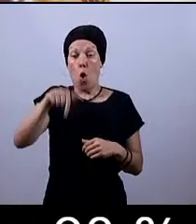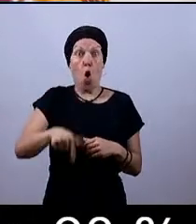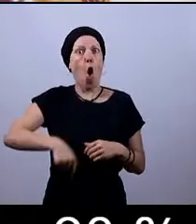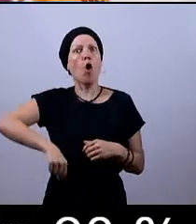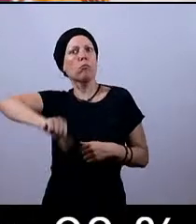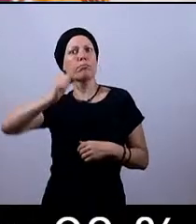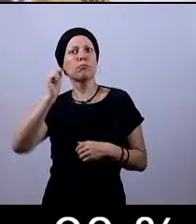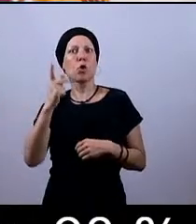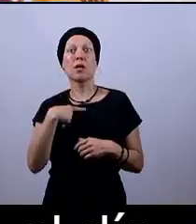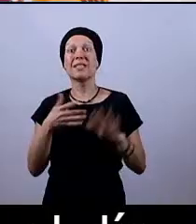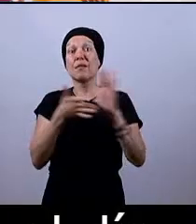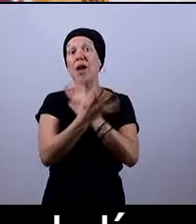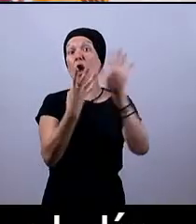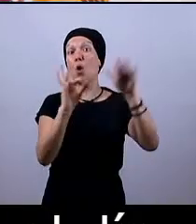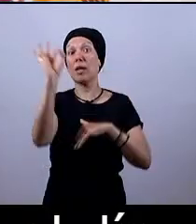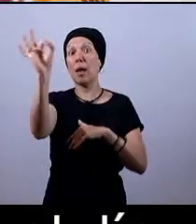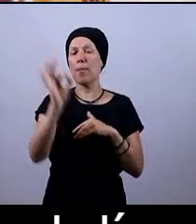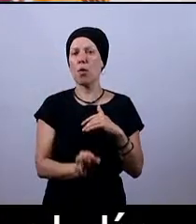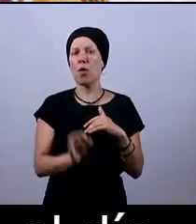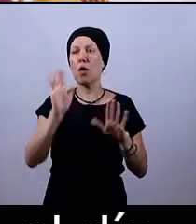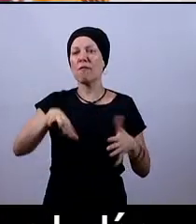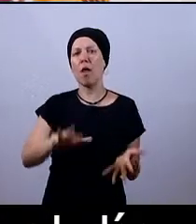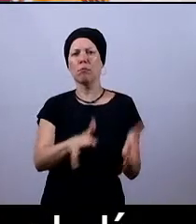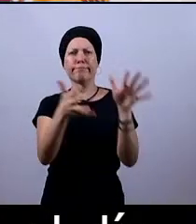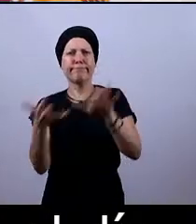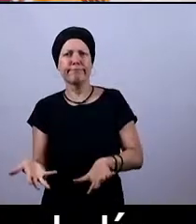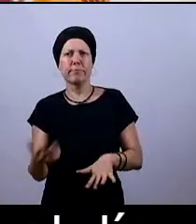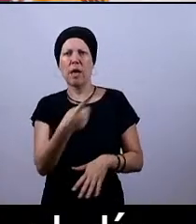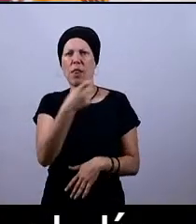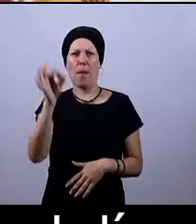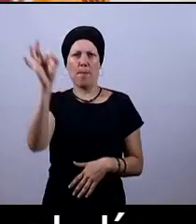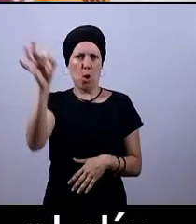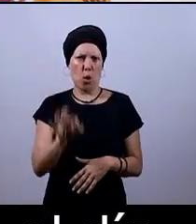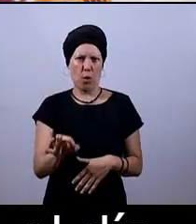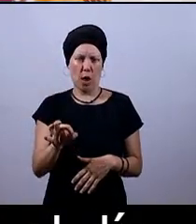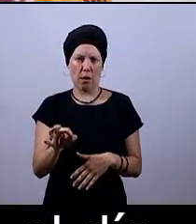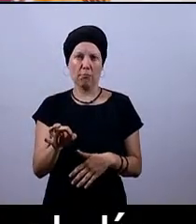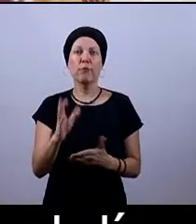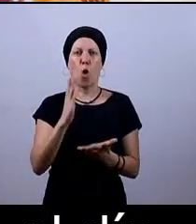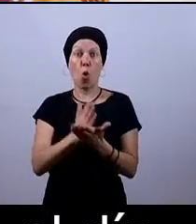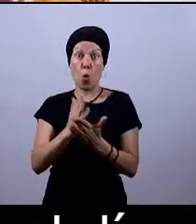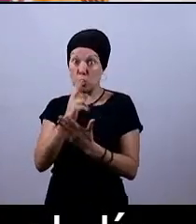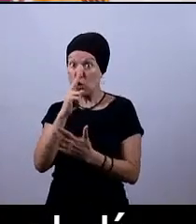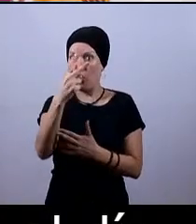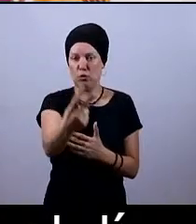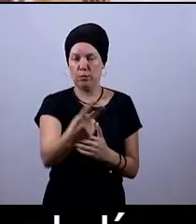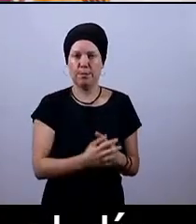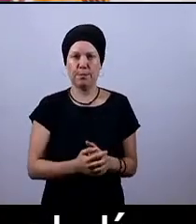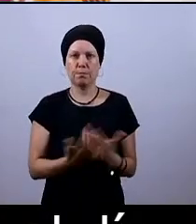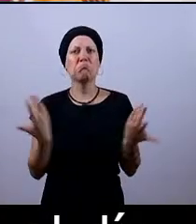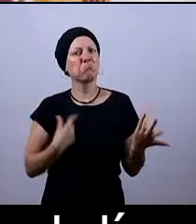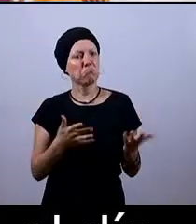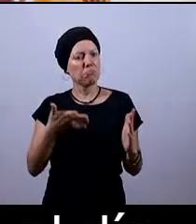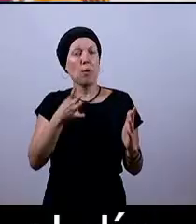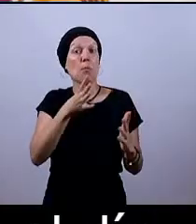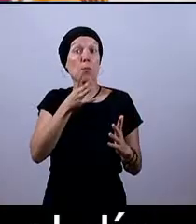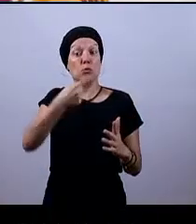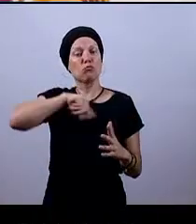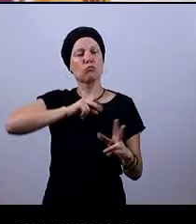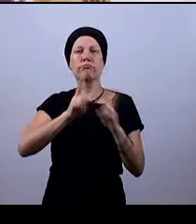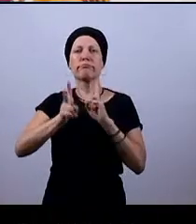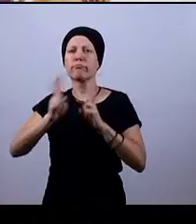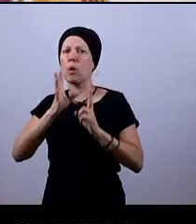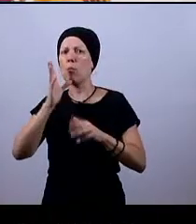ese 90% se convertirá en un 100% en el siguiente curso. Respondemos así a